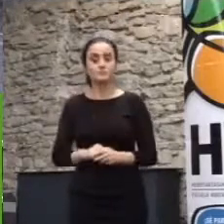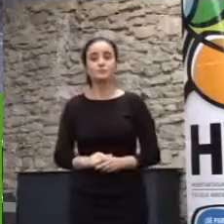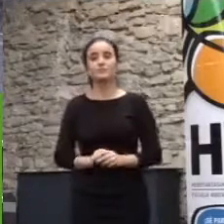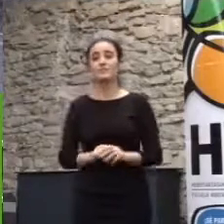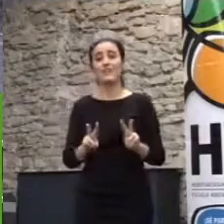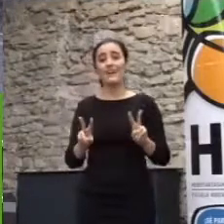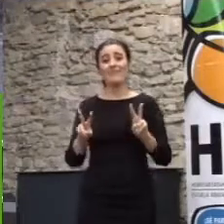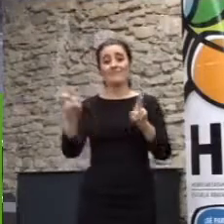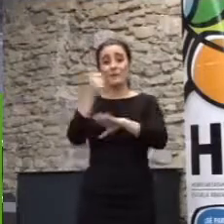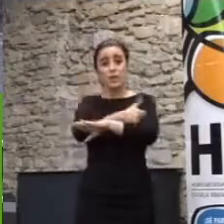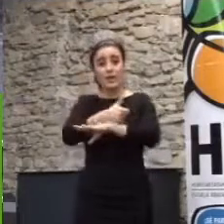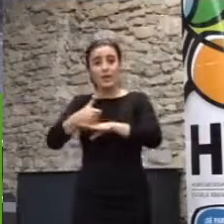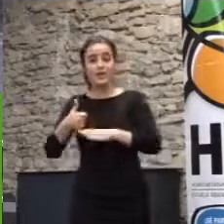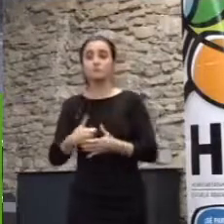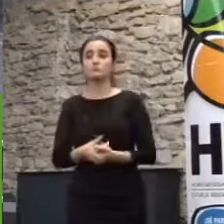la ciudadanía,